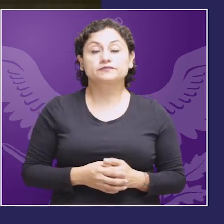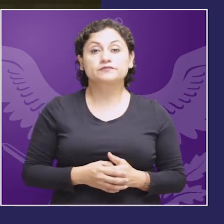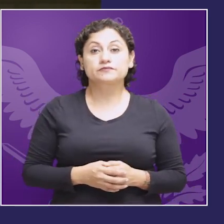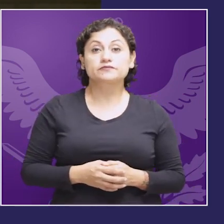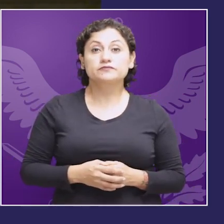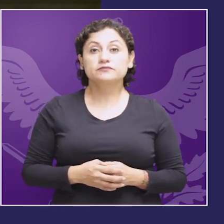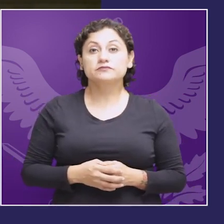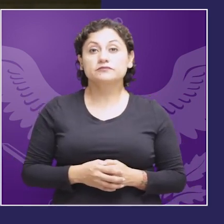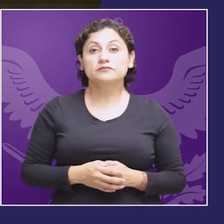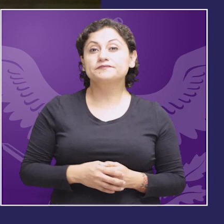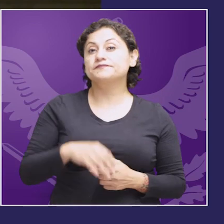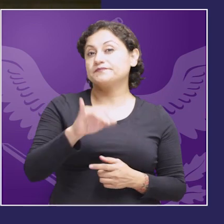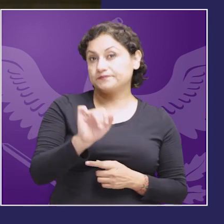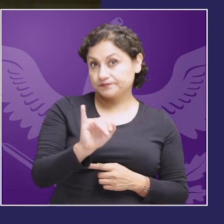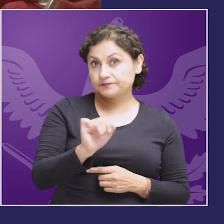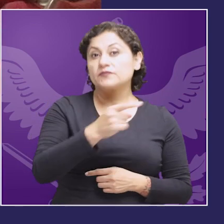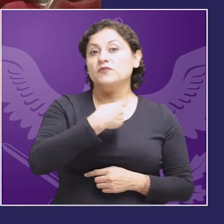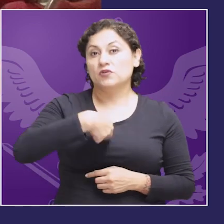Sí,